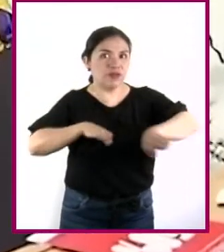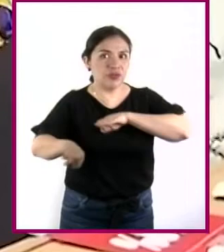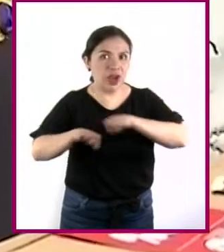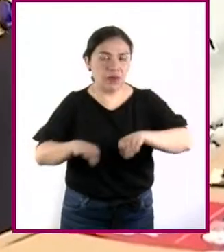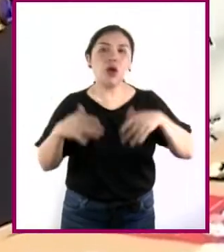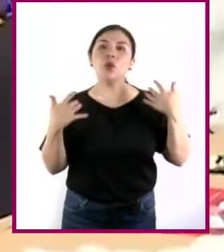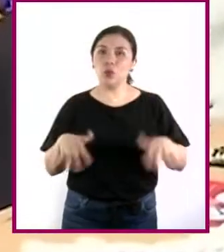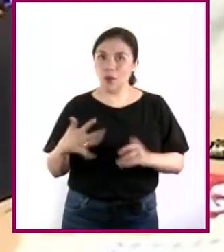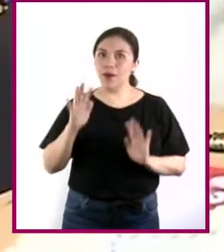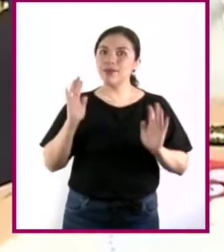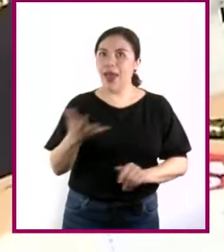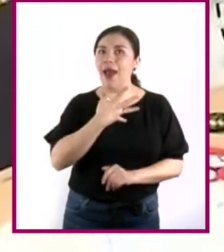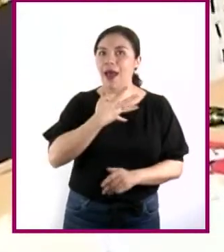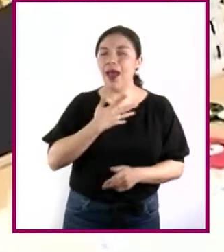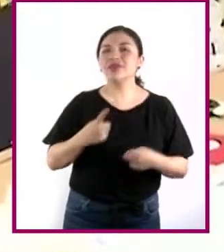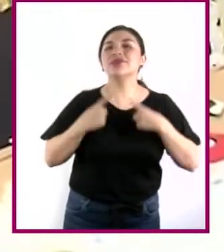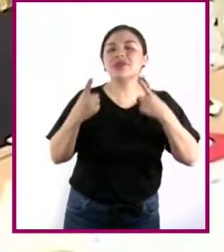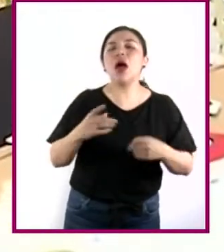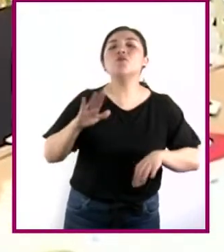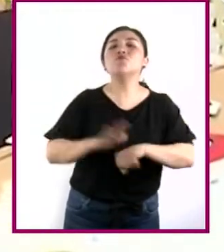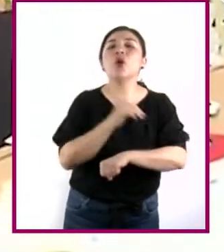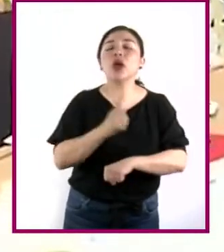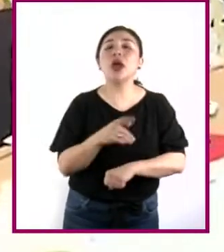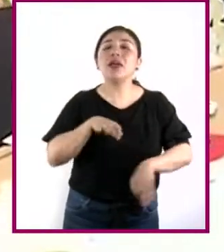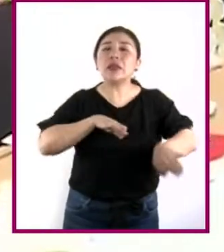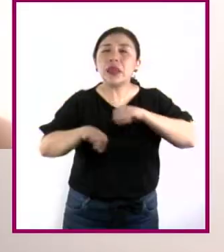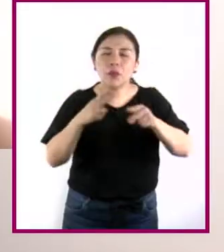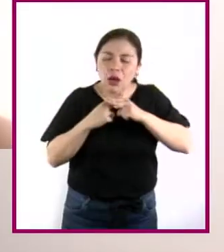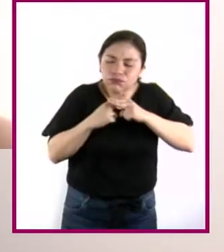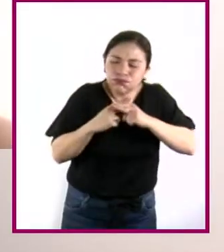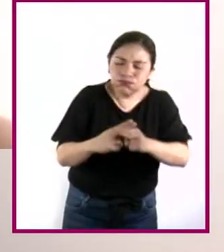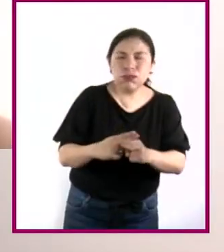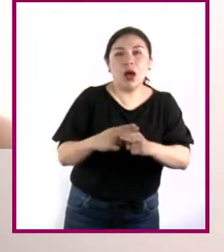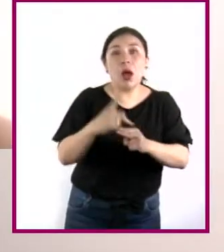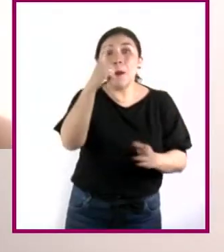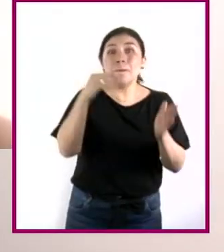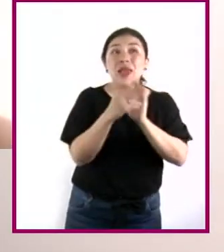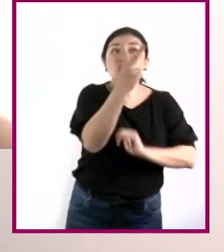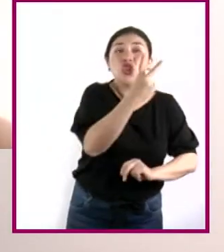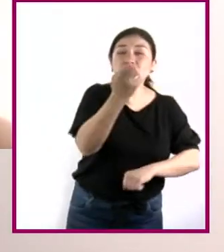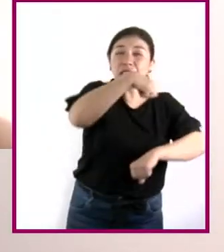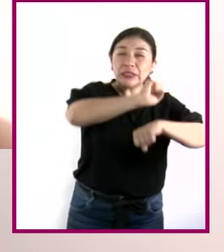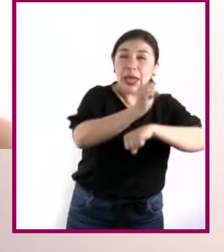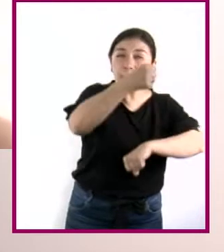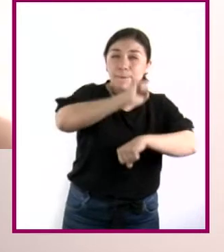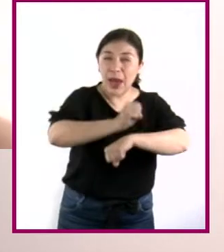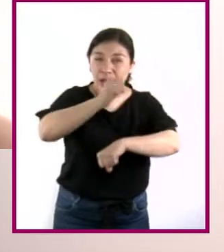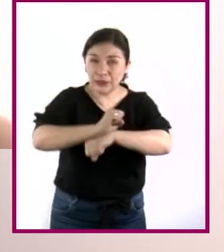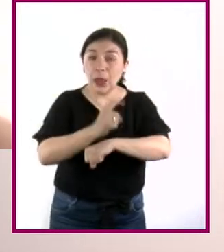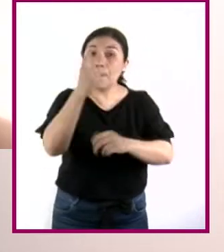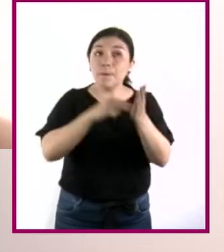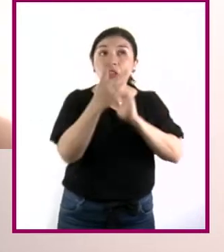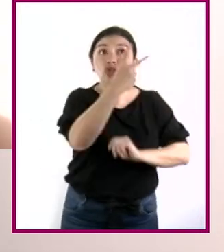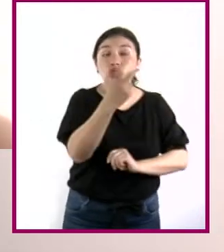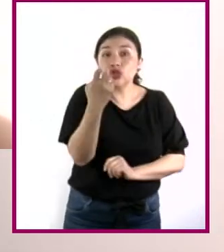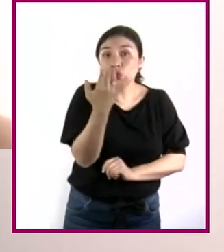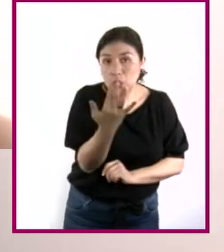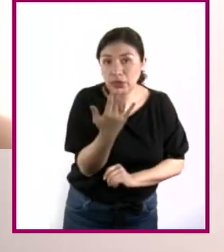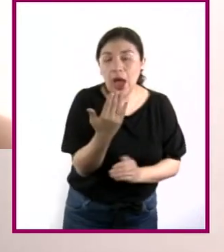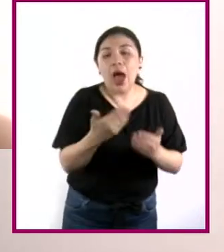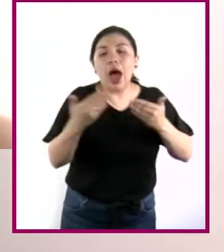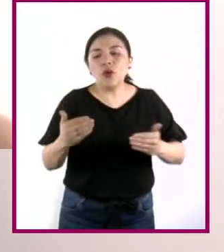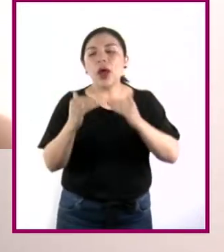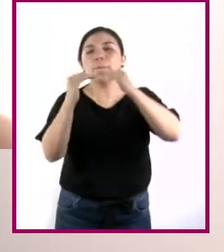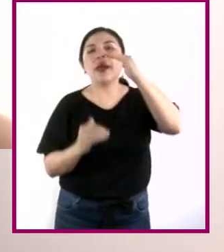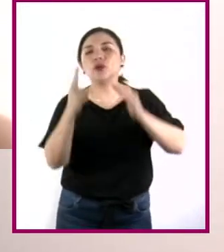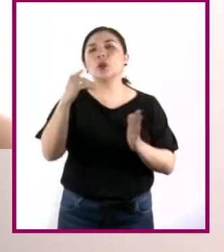respiro, porque reduce las semanas cotizadas de 1,200 de 1,250 a 1,000. Entonces